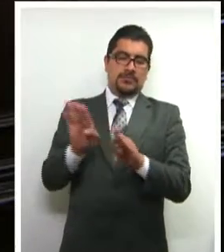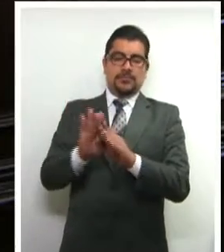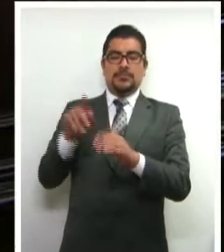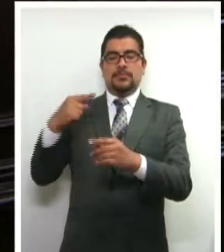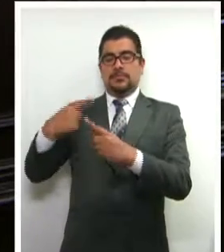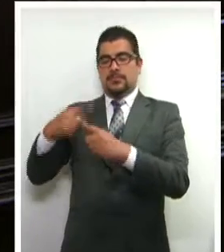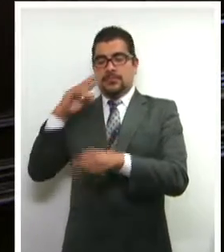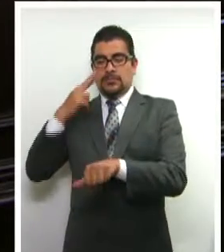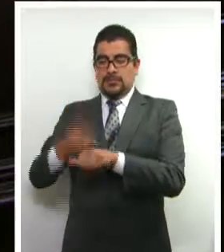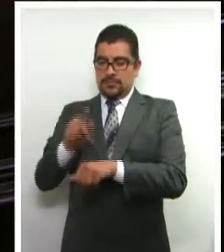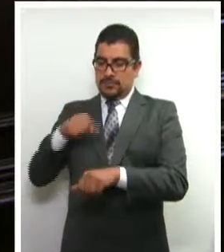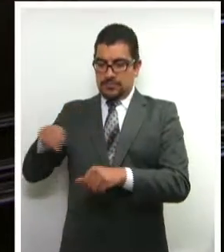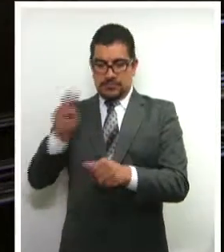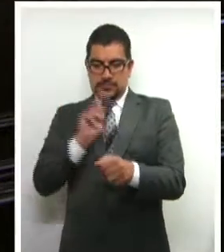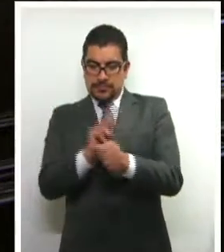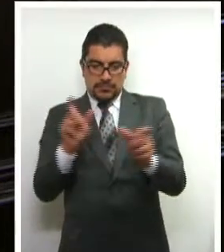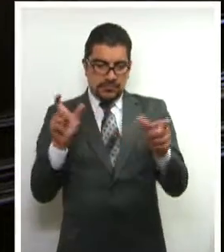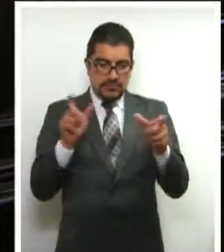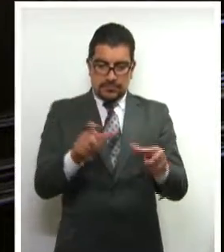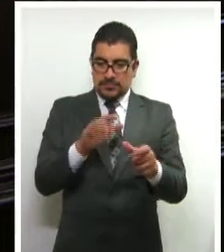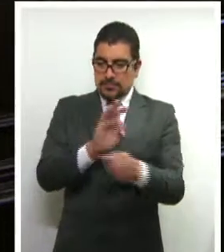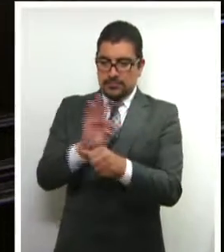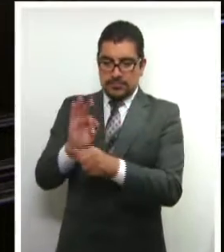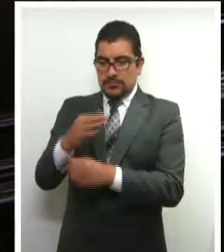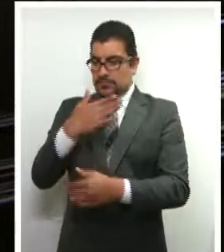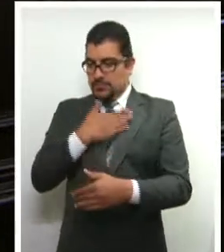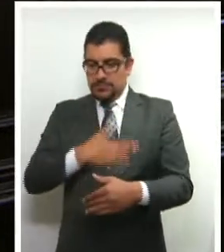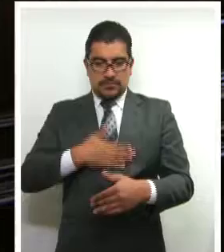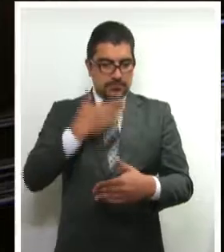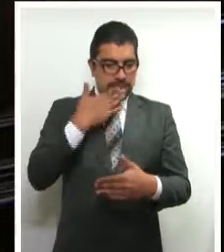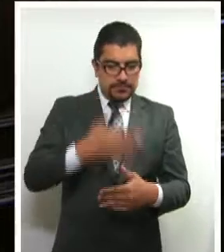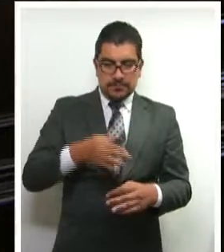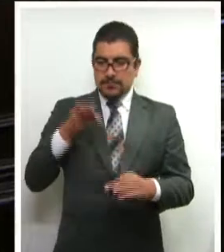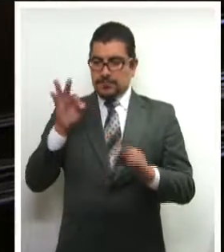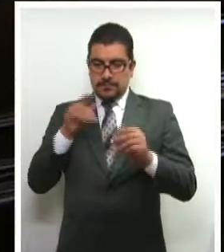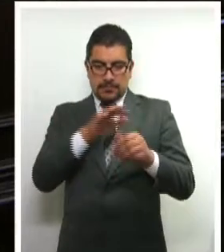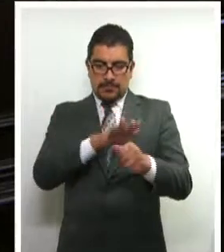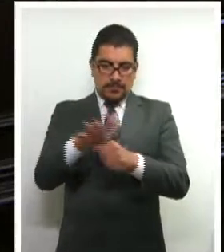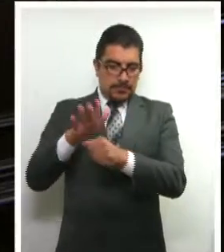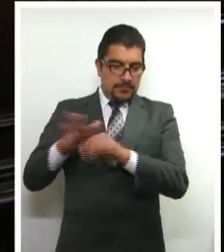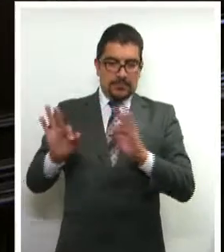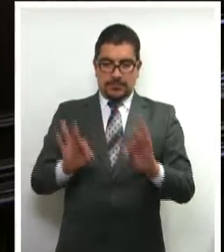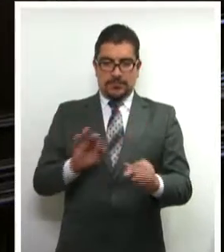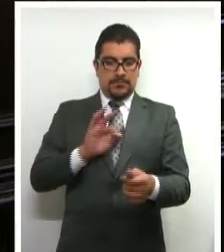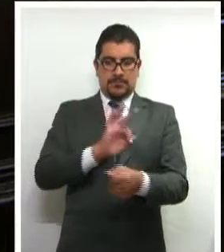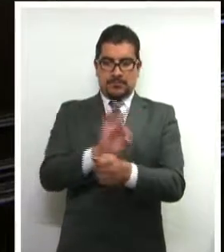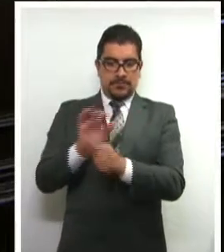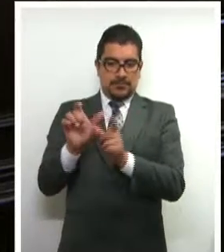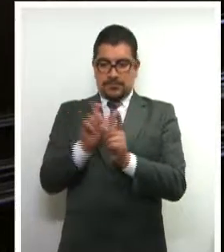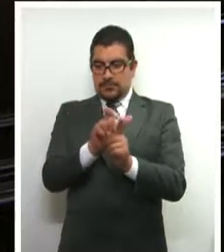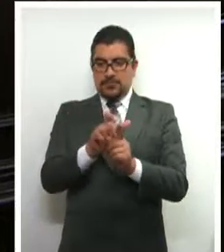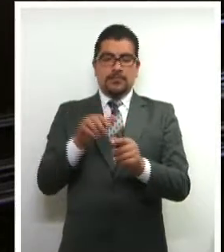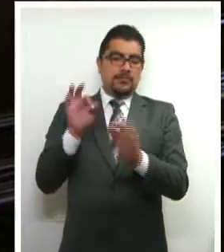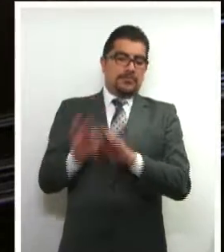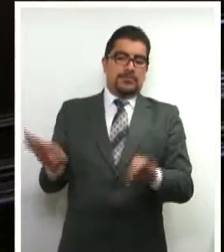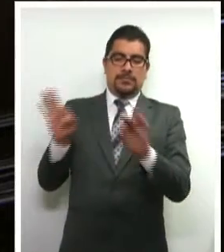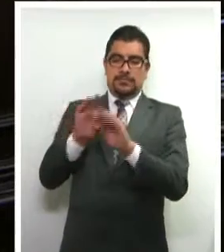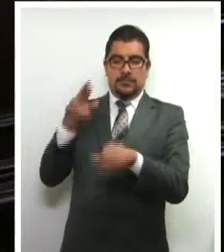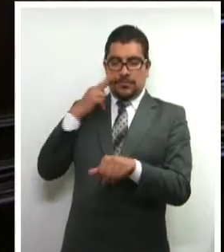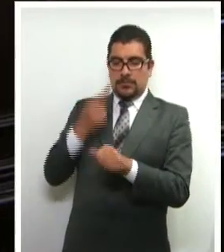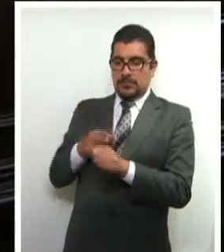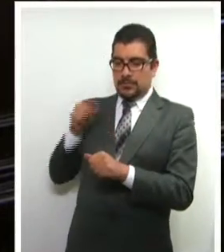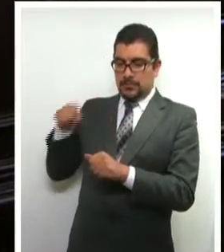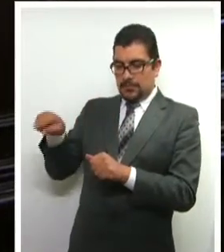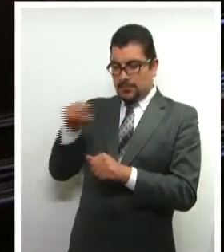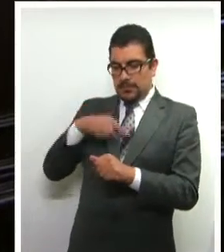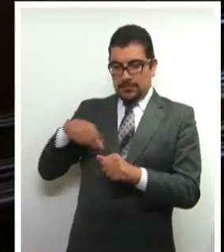responsabilidad de velar por dicha seguridad de la justicia y su procuración son sin duda aquellas que tienen a su cargo una de las mayores prioritarias